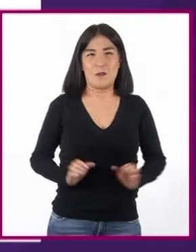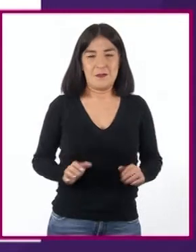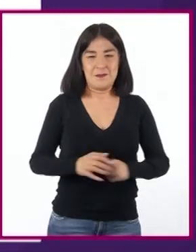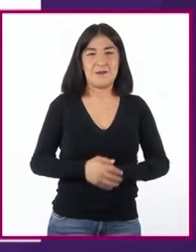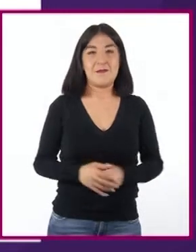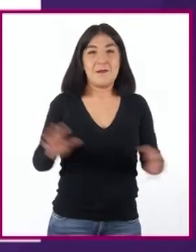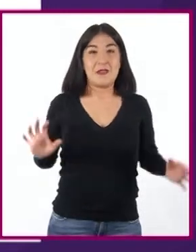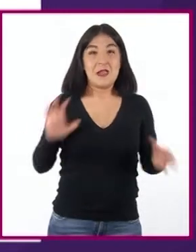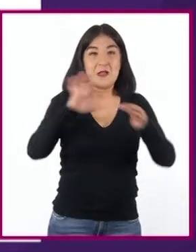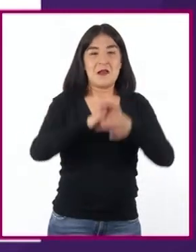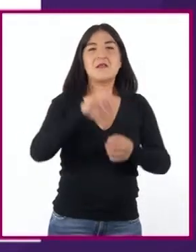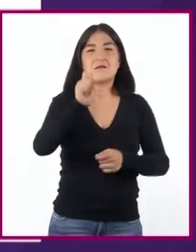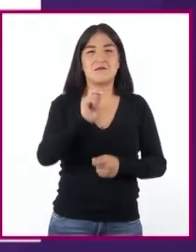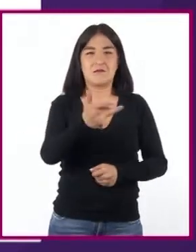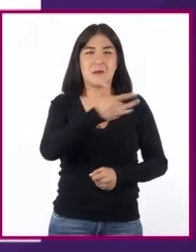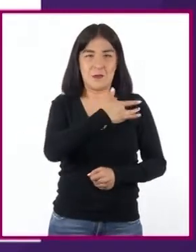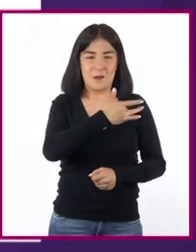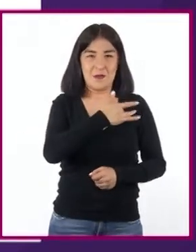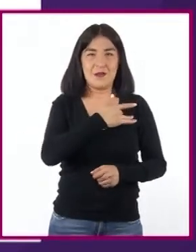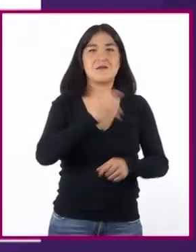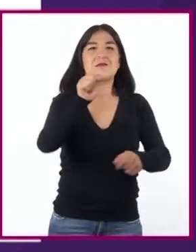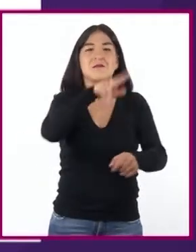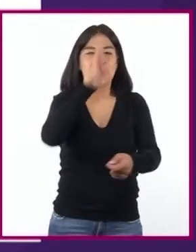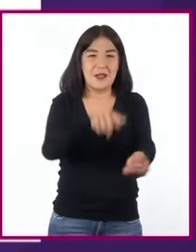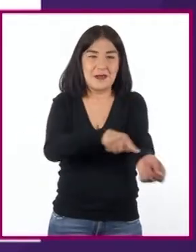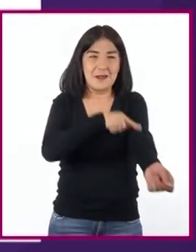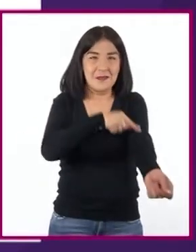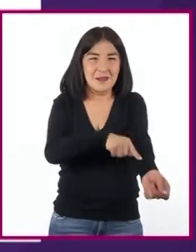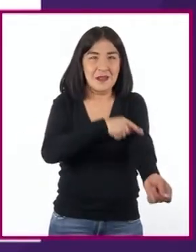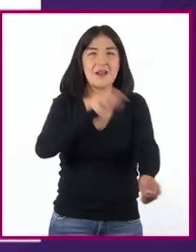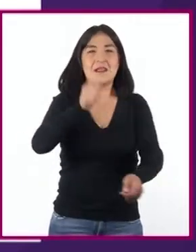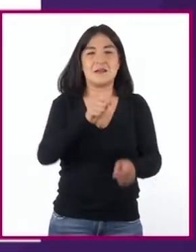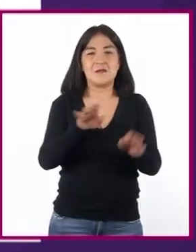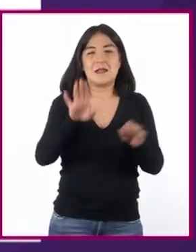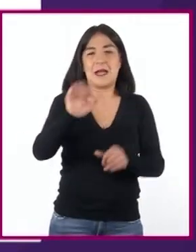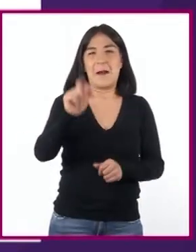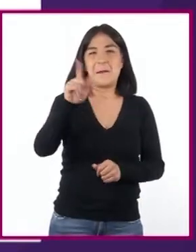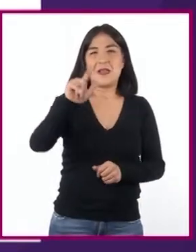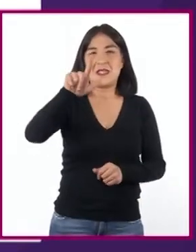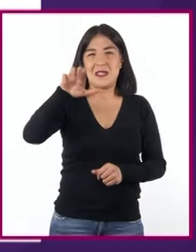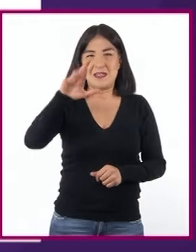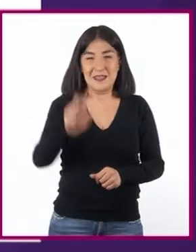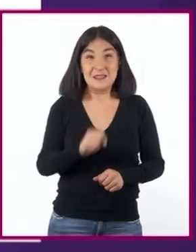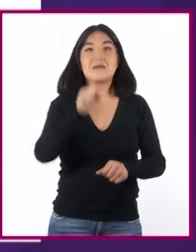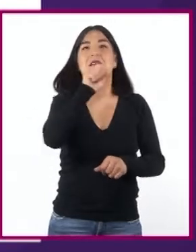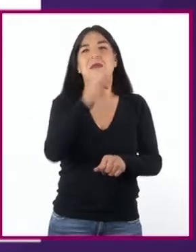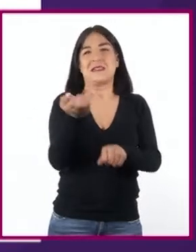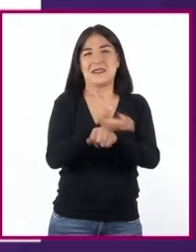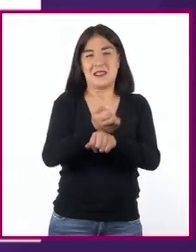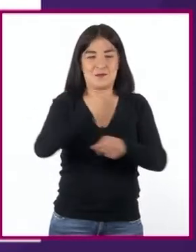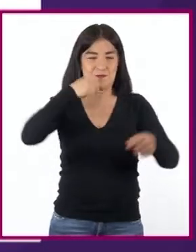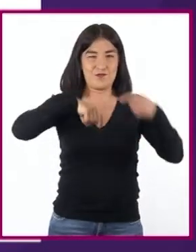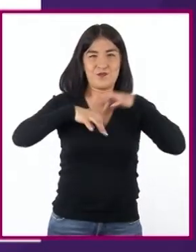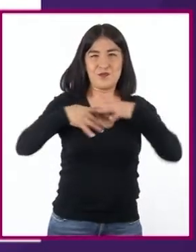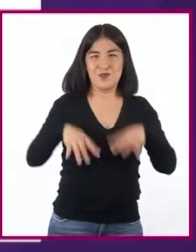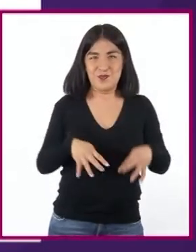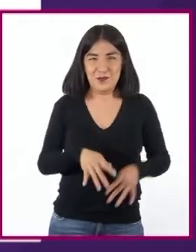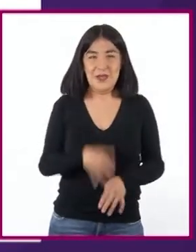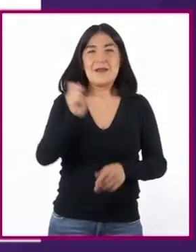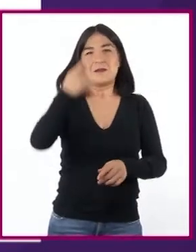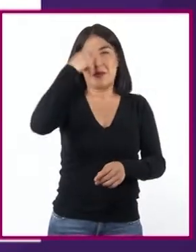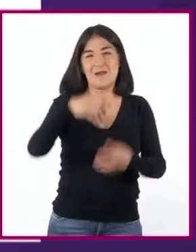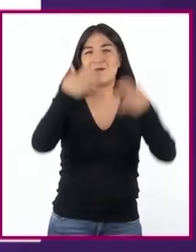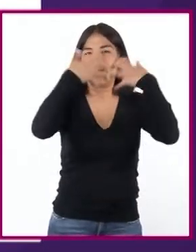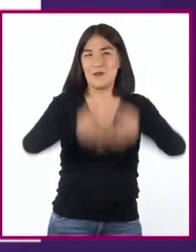Lo componen el corazón, arterias, venas, capilares y la sangre. De su correcto